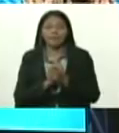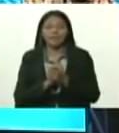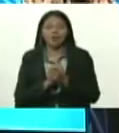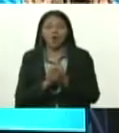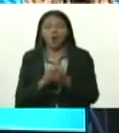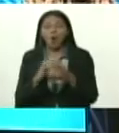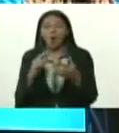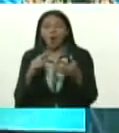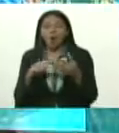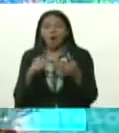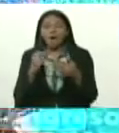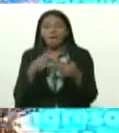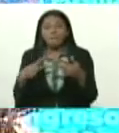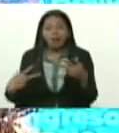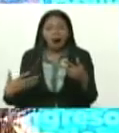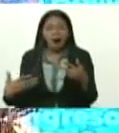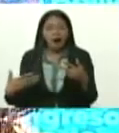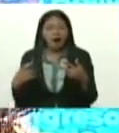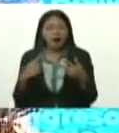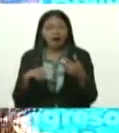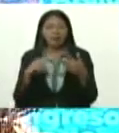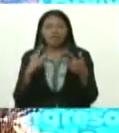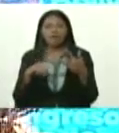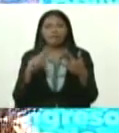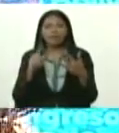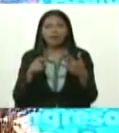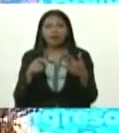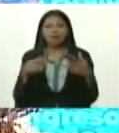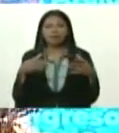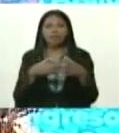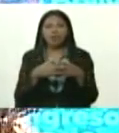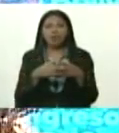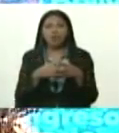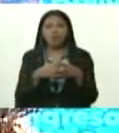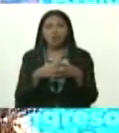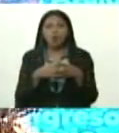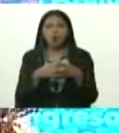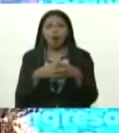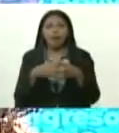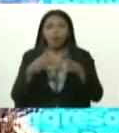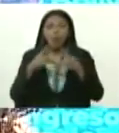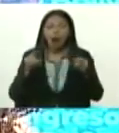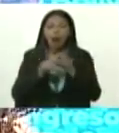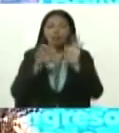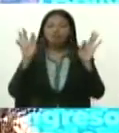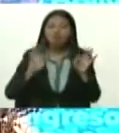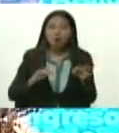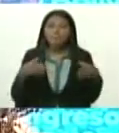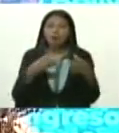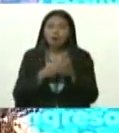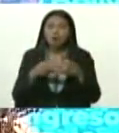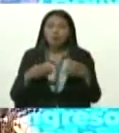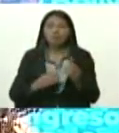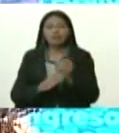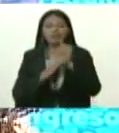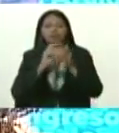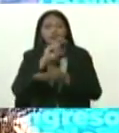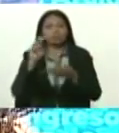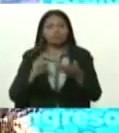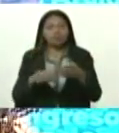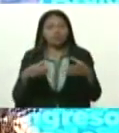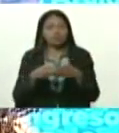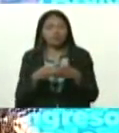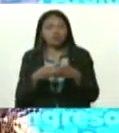Blanca, que son miembros de la Dirección Nacional, Aloa, Noelí, son miembros de la Dirección Nacional del